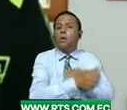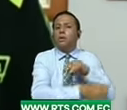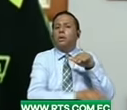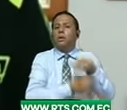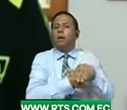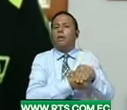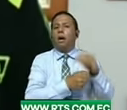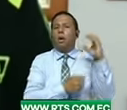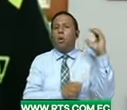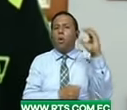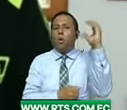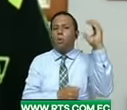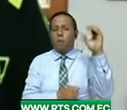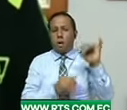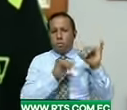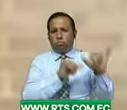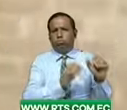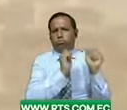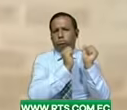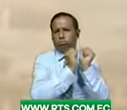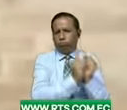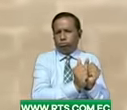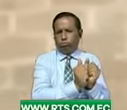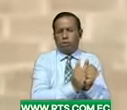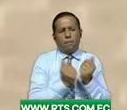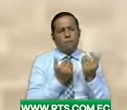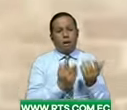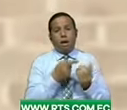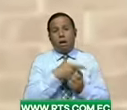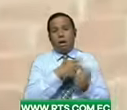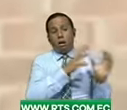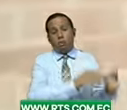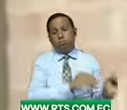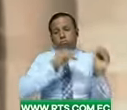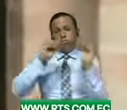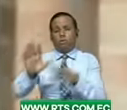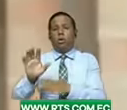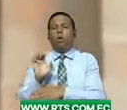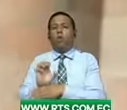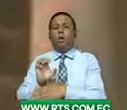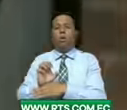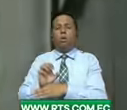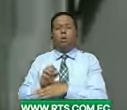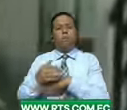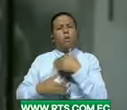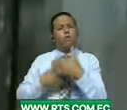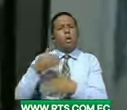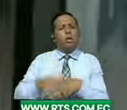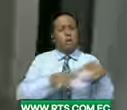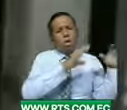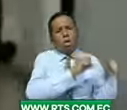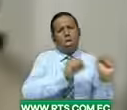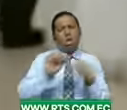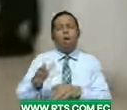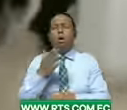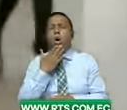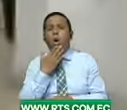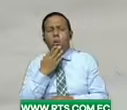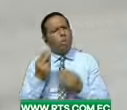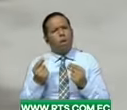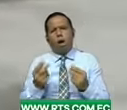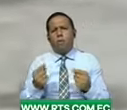espera de su extradición hacia el Ecuador. El proceso que ahora se efectúa para la extradición no tardaría. Se lo realizará vía terrestre